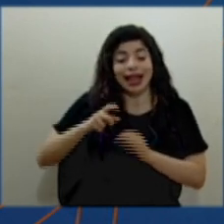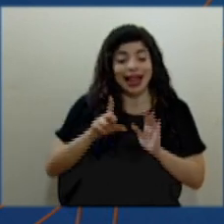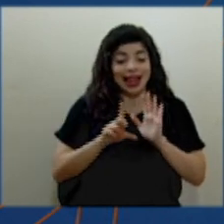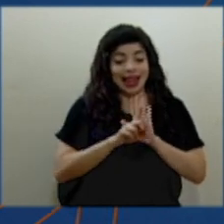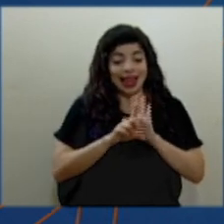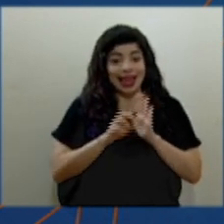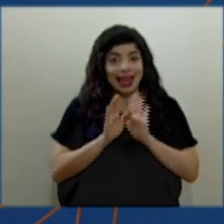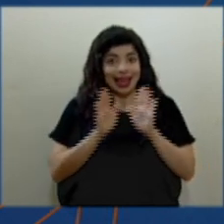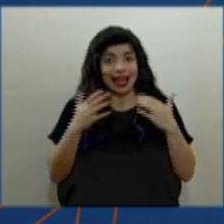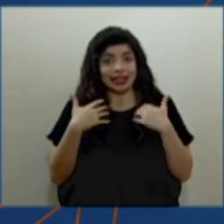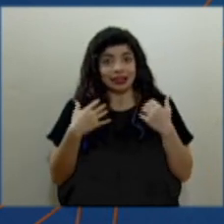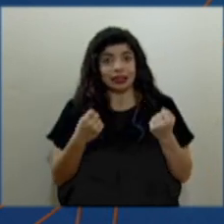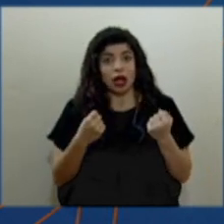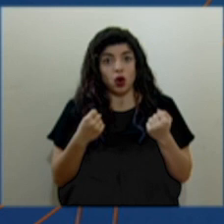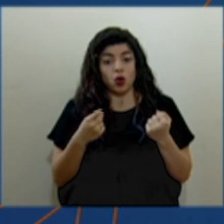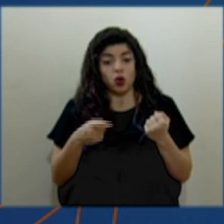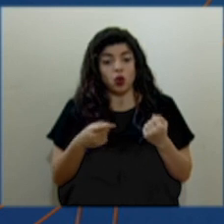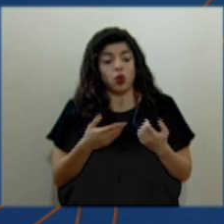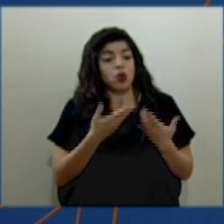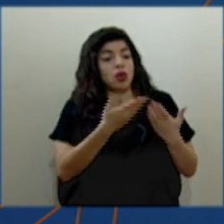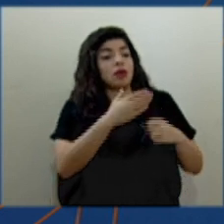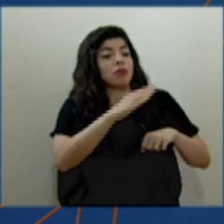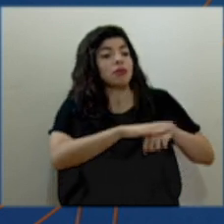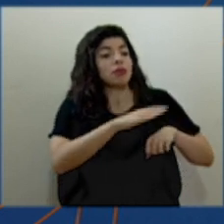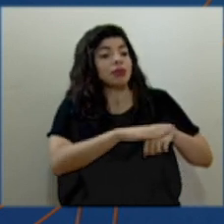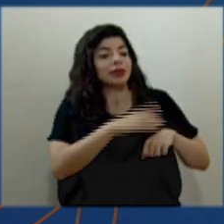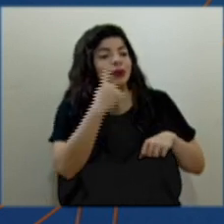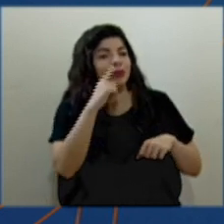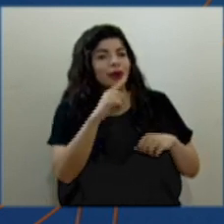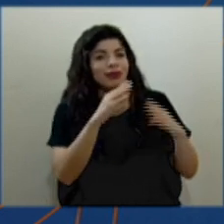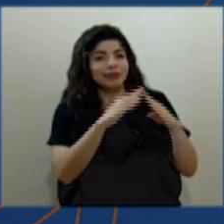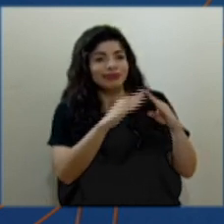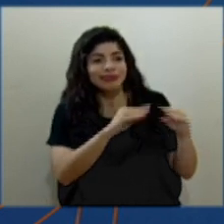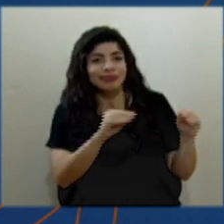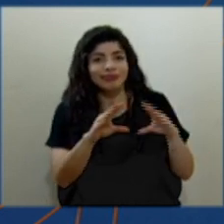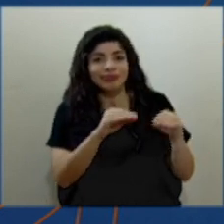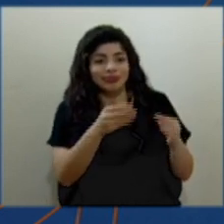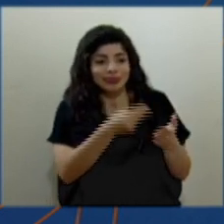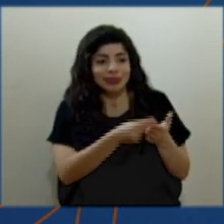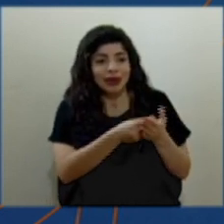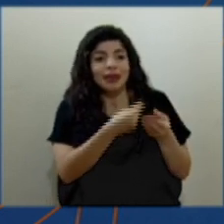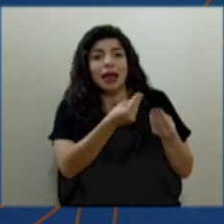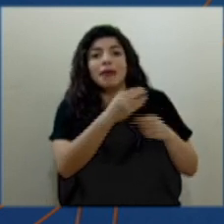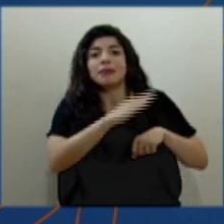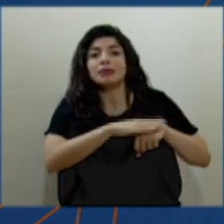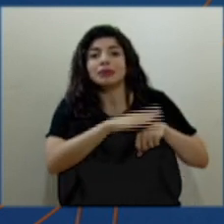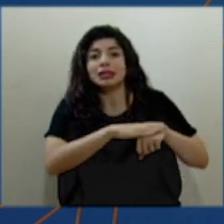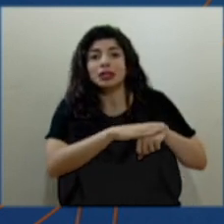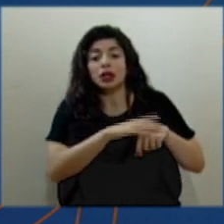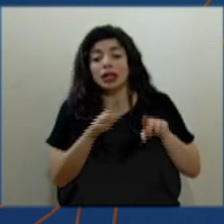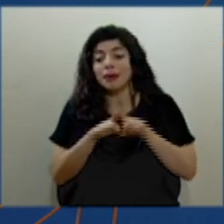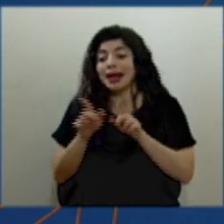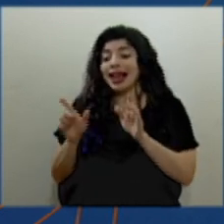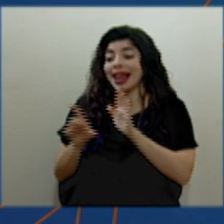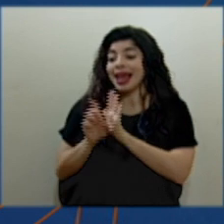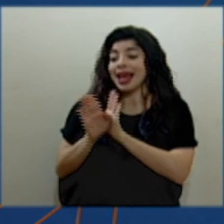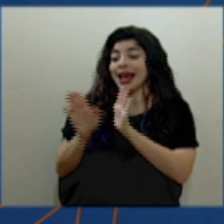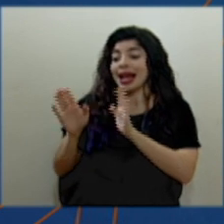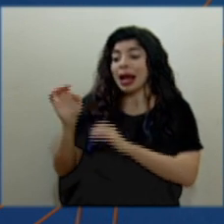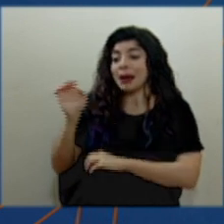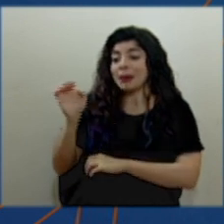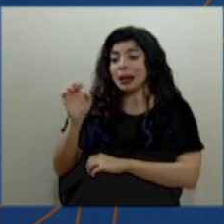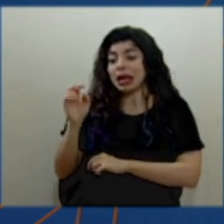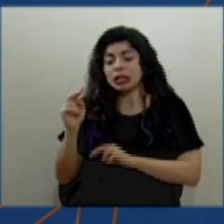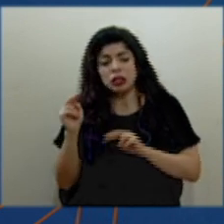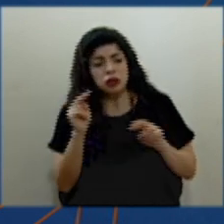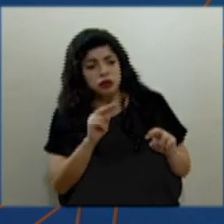articula a la Ley de Expropiaciones que establece estos mecanismos de excepción y también la Ley General de Emergencia lo considera y